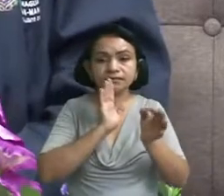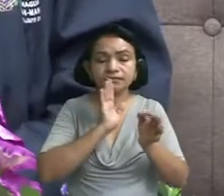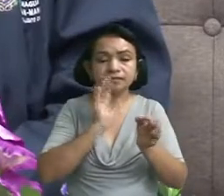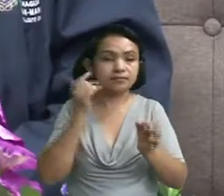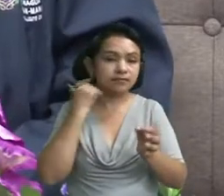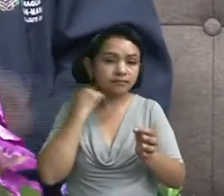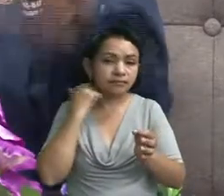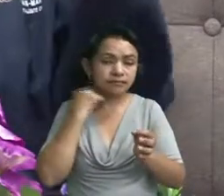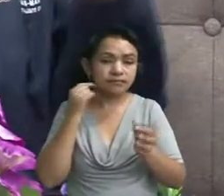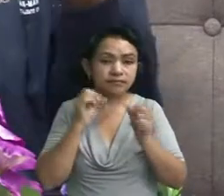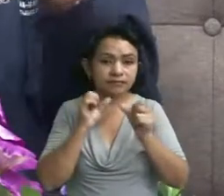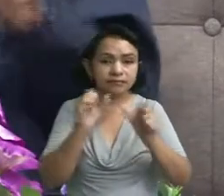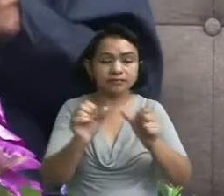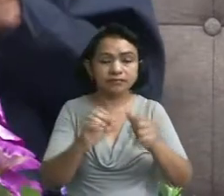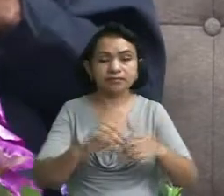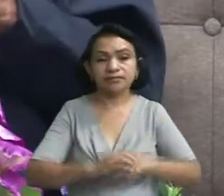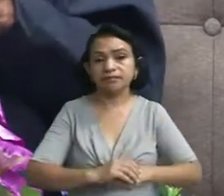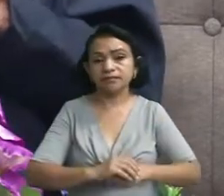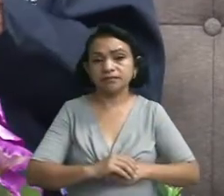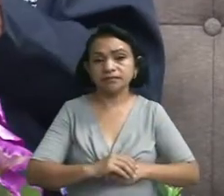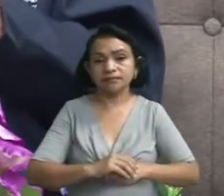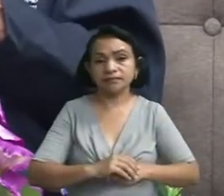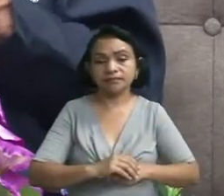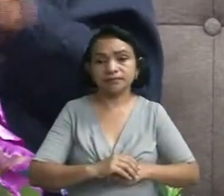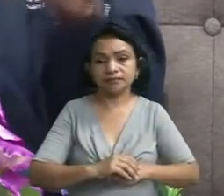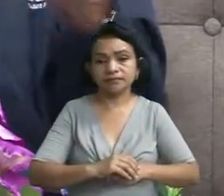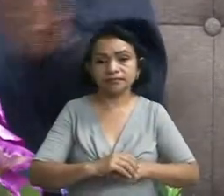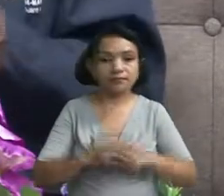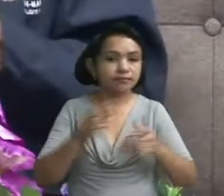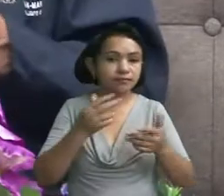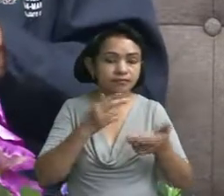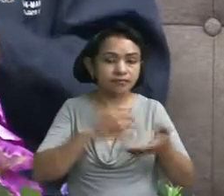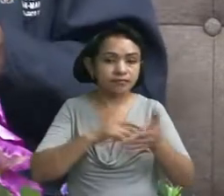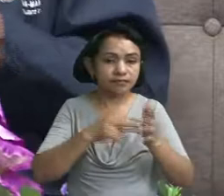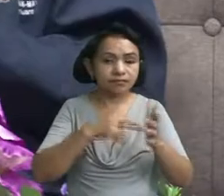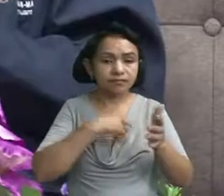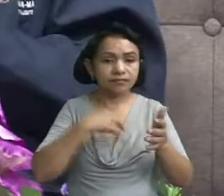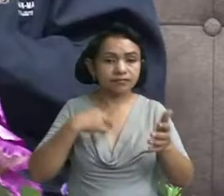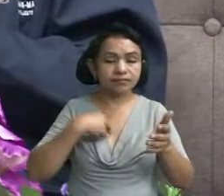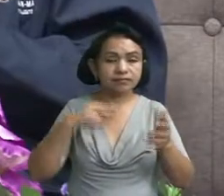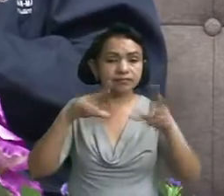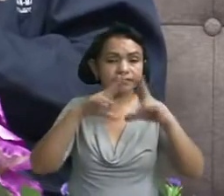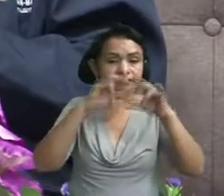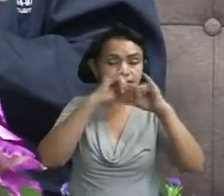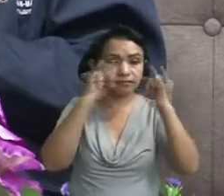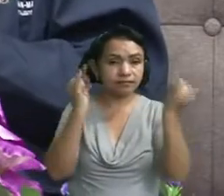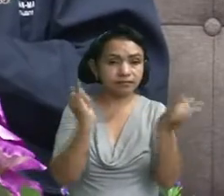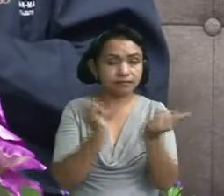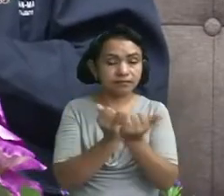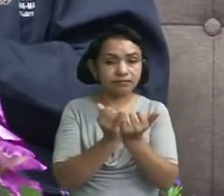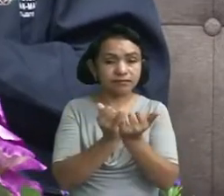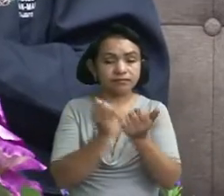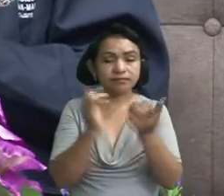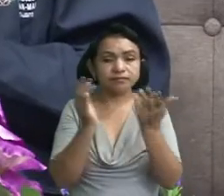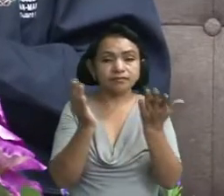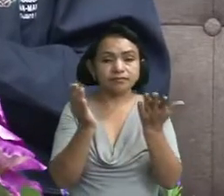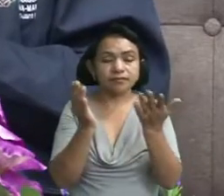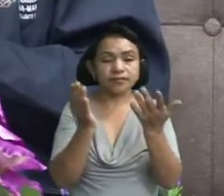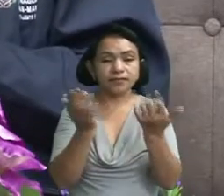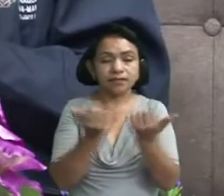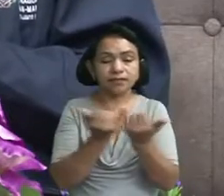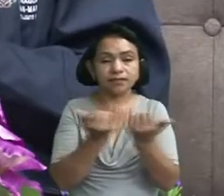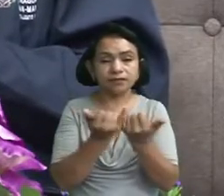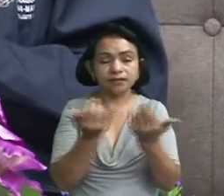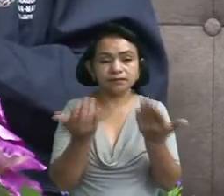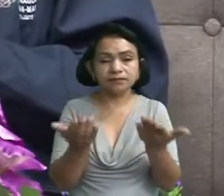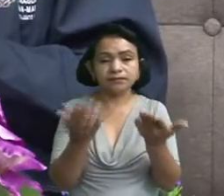sido consecuente. Y precisamente tenemos que actuar en el escenario internacional porque precisamente los enemigos de Nicaragua, los enemigos